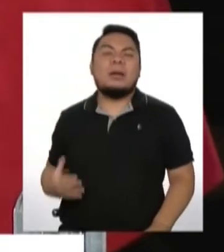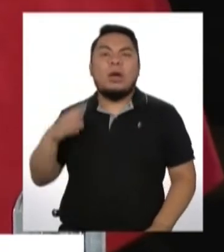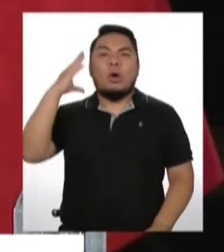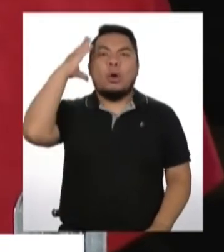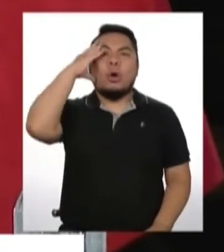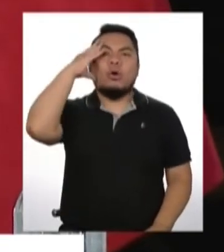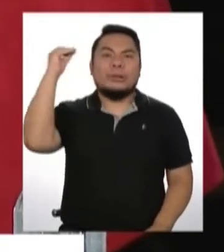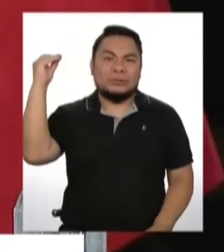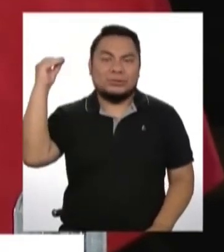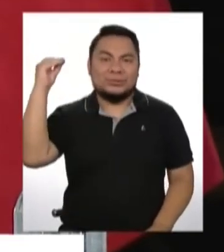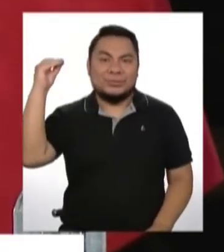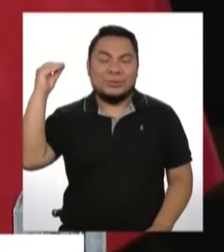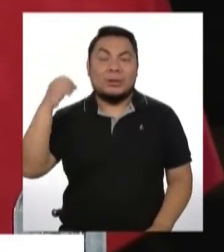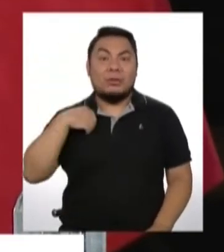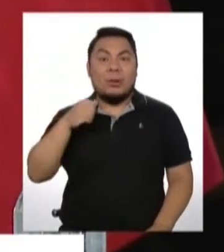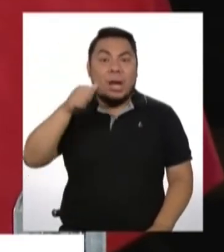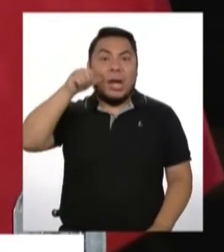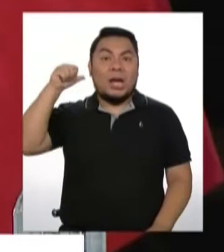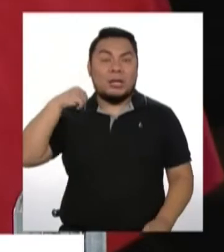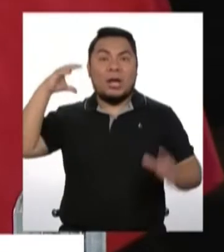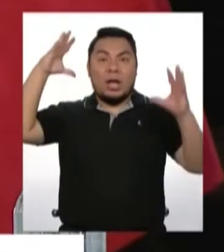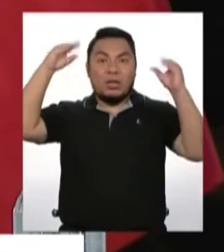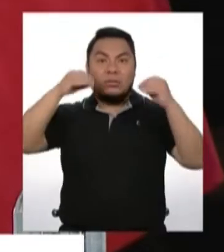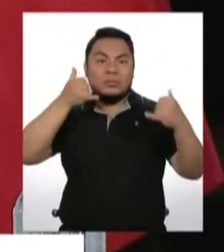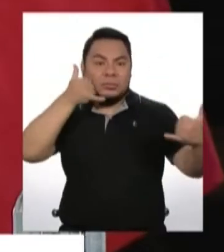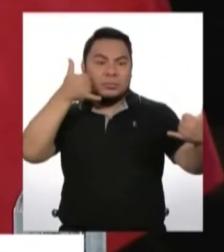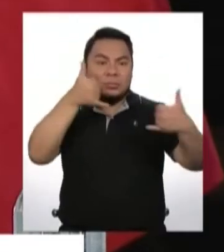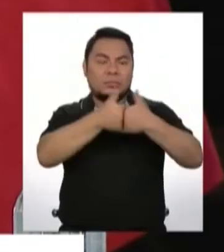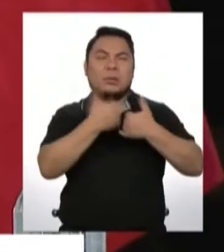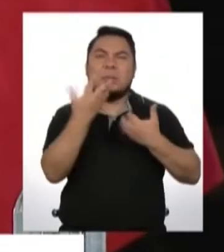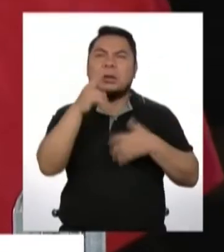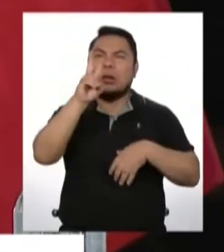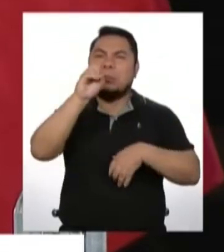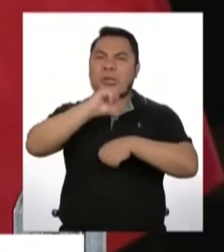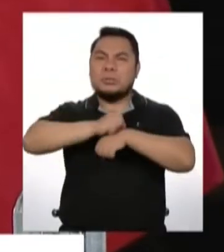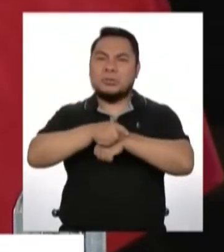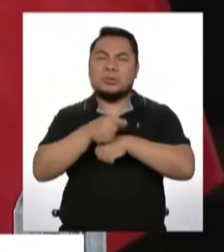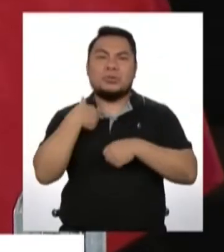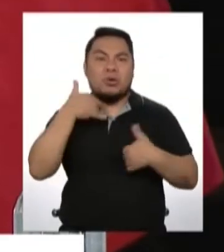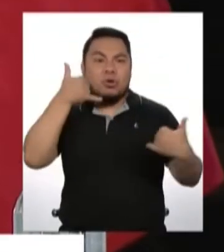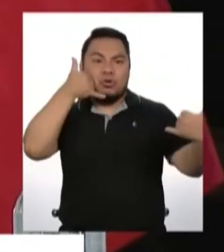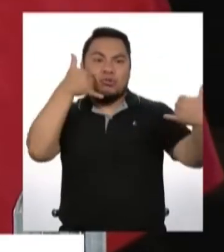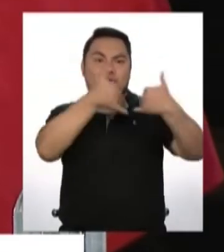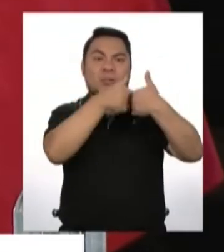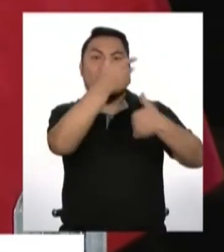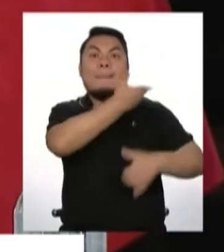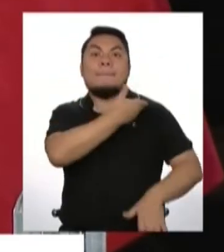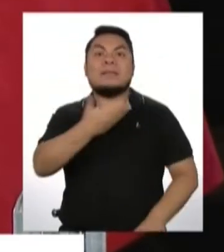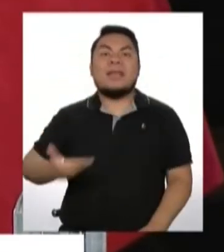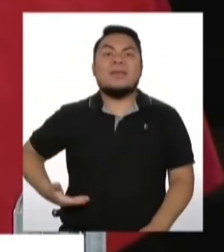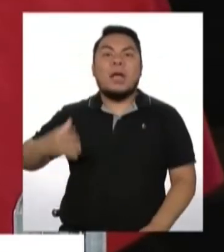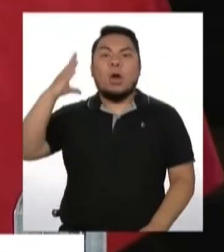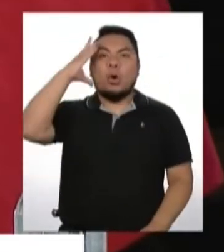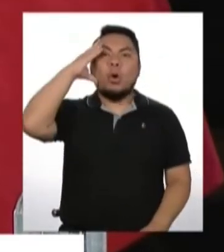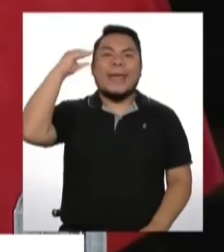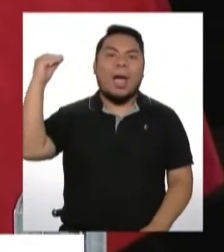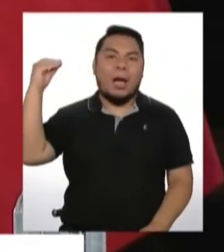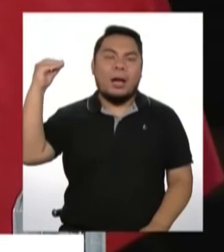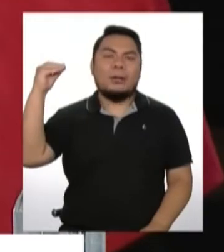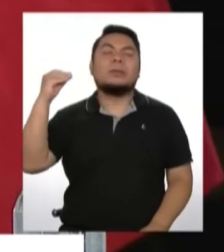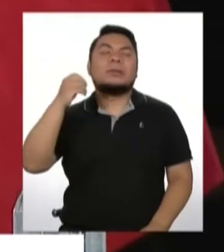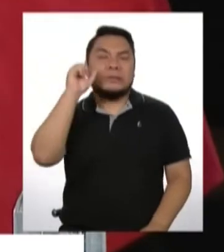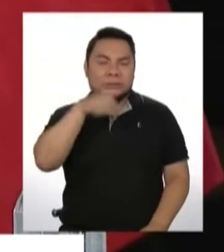él, ayer en la noche, conversamos por un poco más de 20 minutos, donde intercambiamos